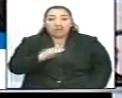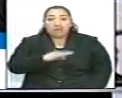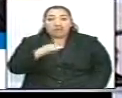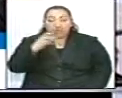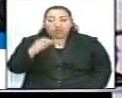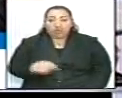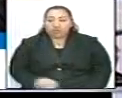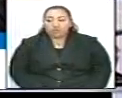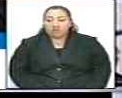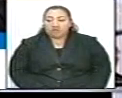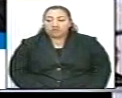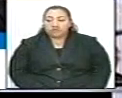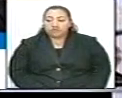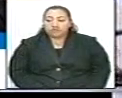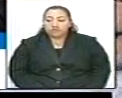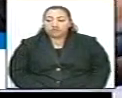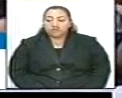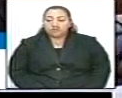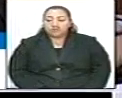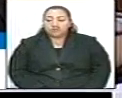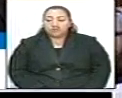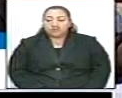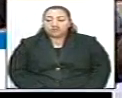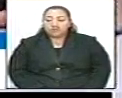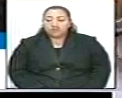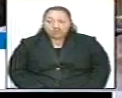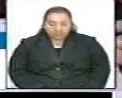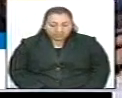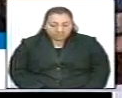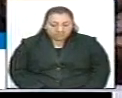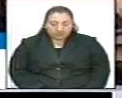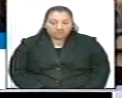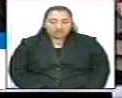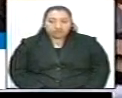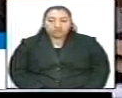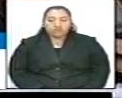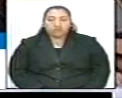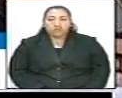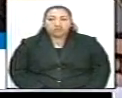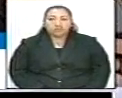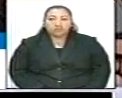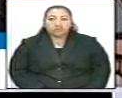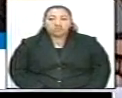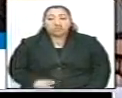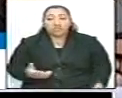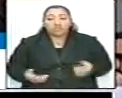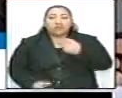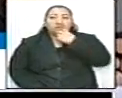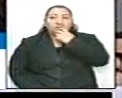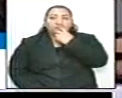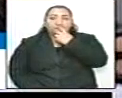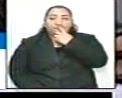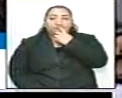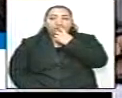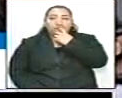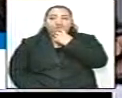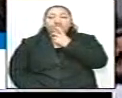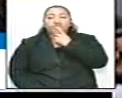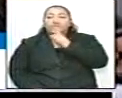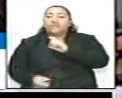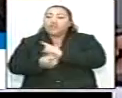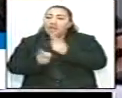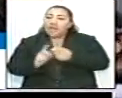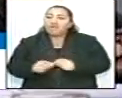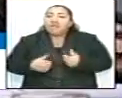proyecto. Y la verdad que es un cambio de vida para los huarmaquinos, y por ende quisiéramos también compartir con todos